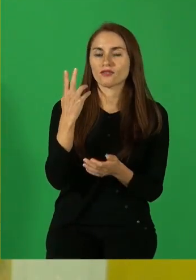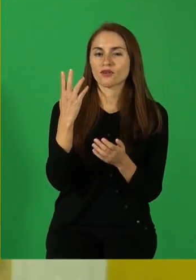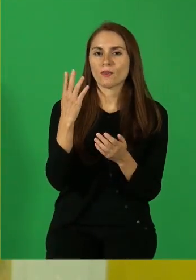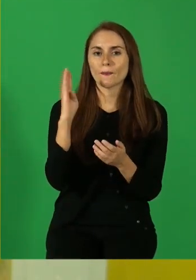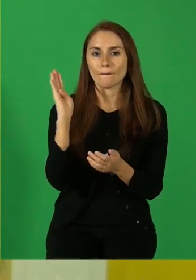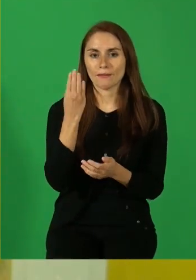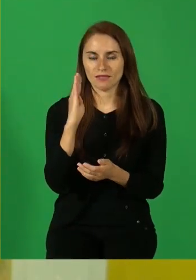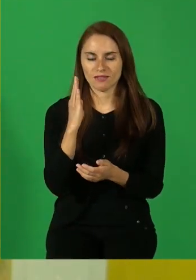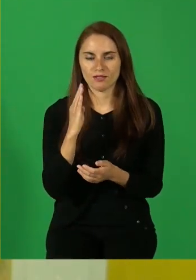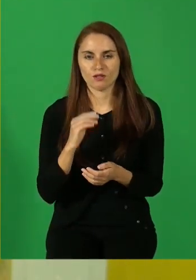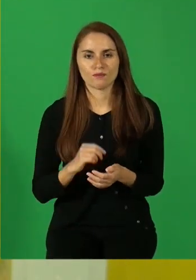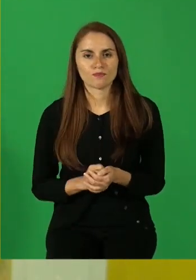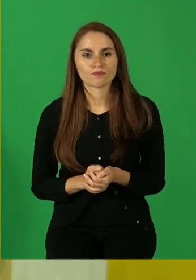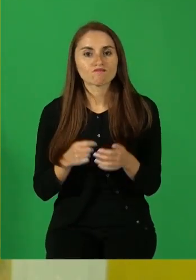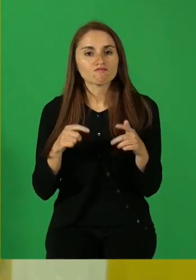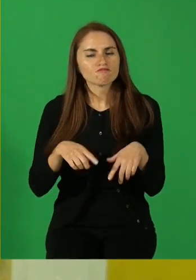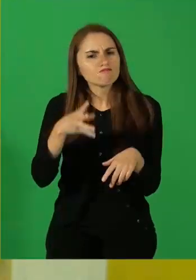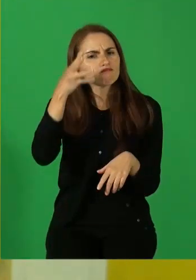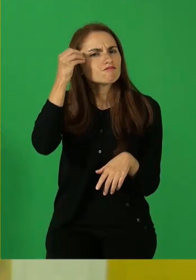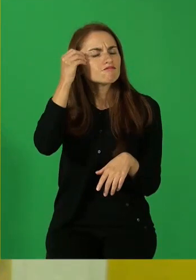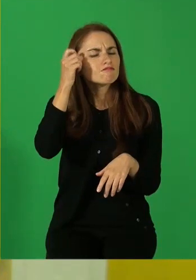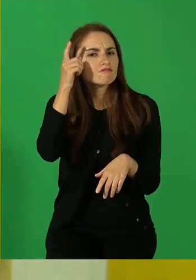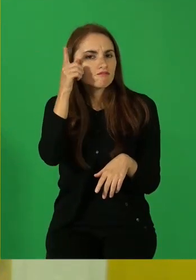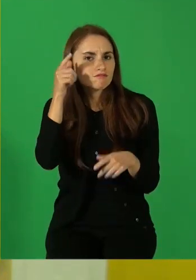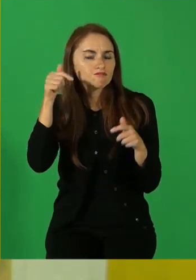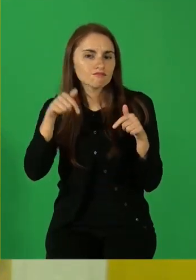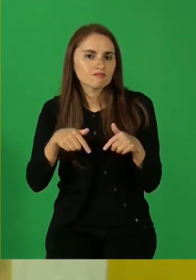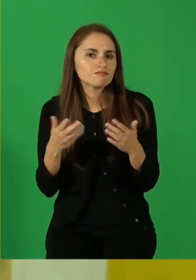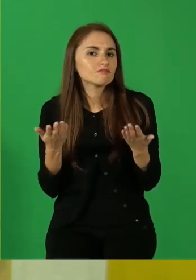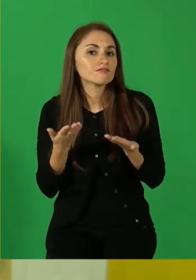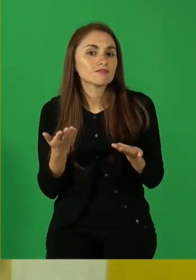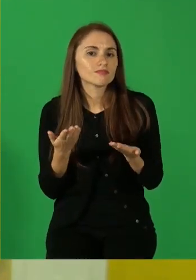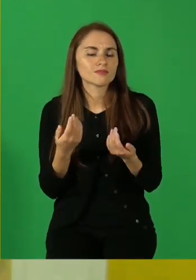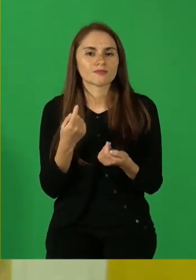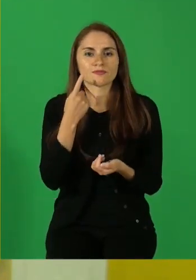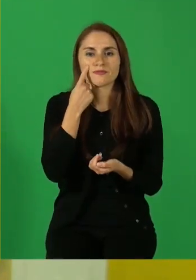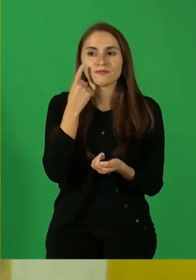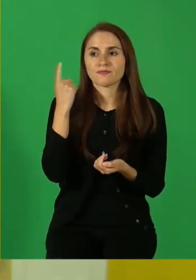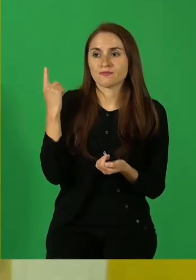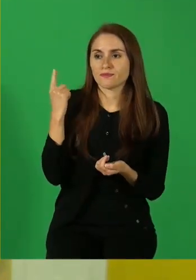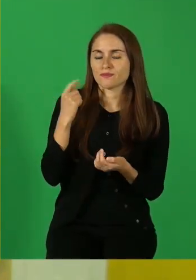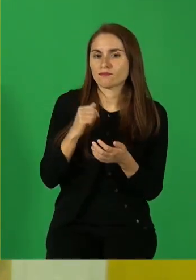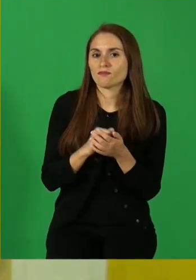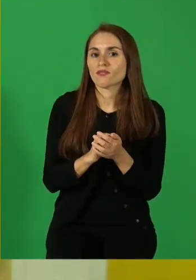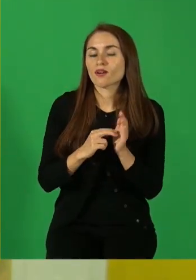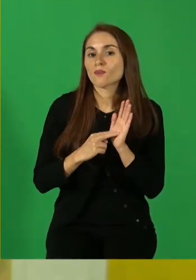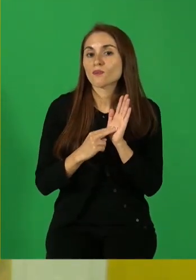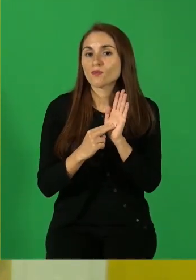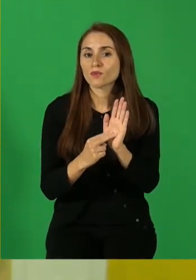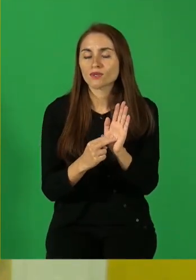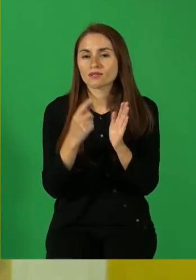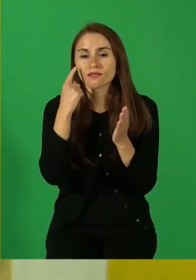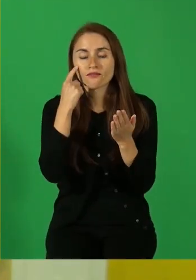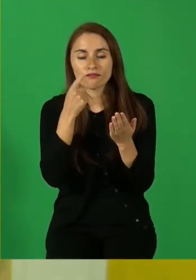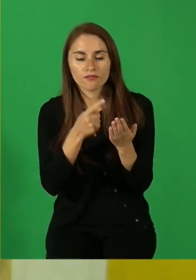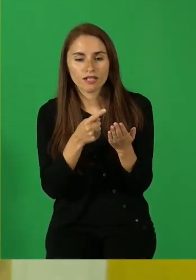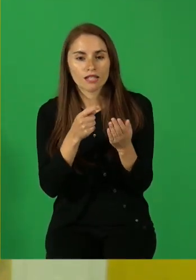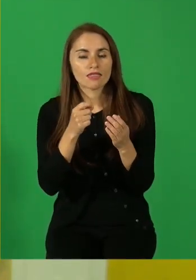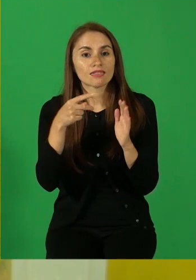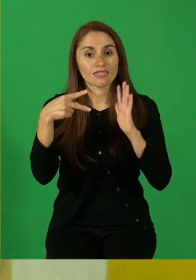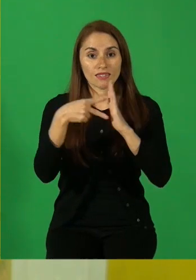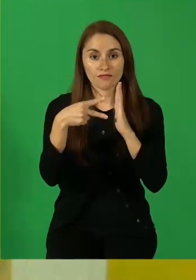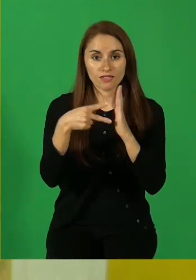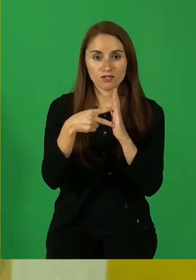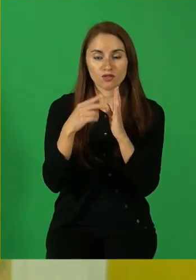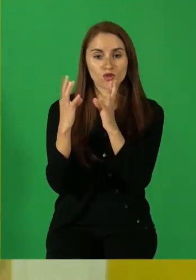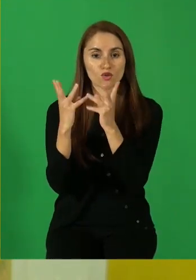año básico. Lo que vamos a aprender el día de hoy es mostrar que comprenden la división de